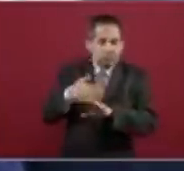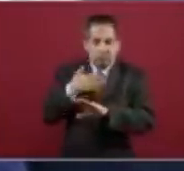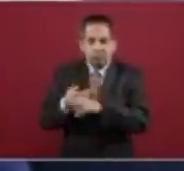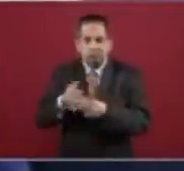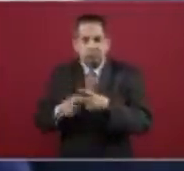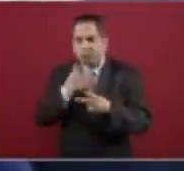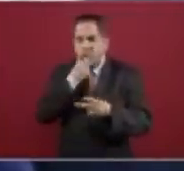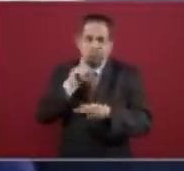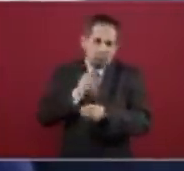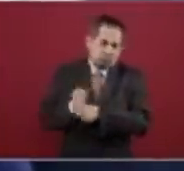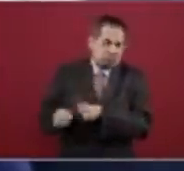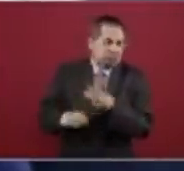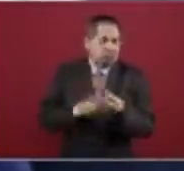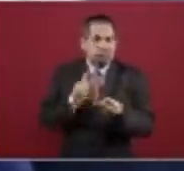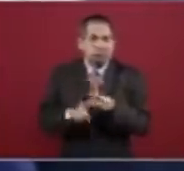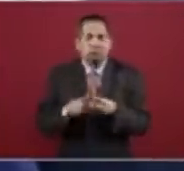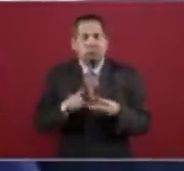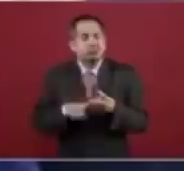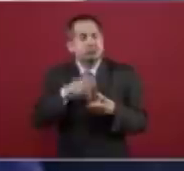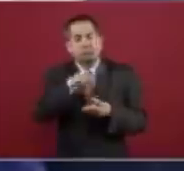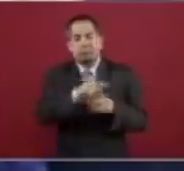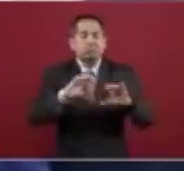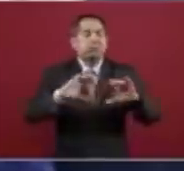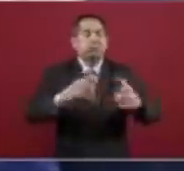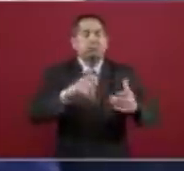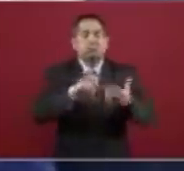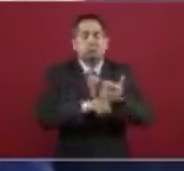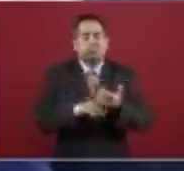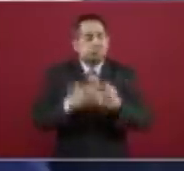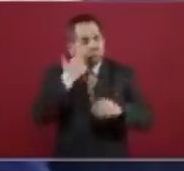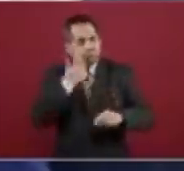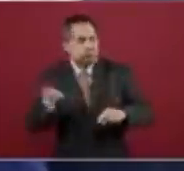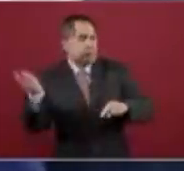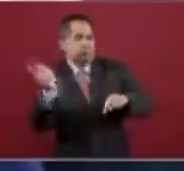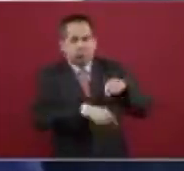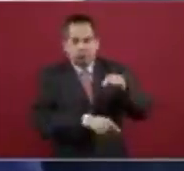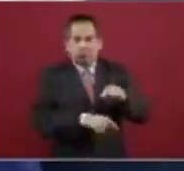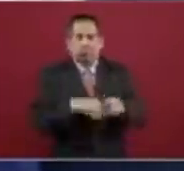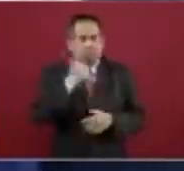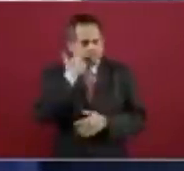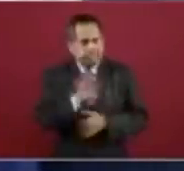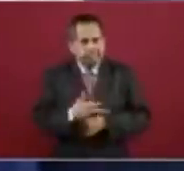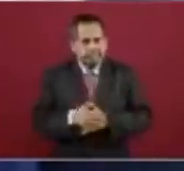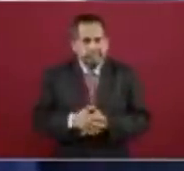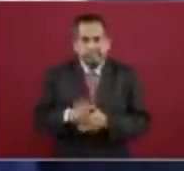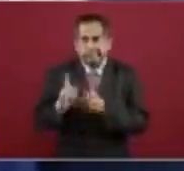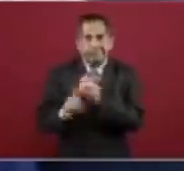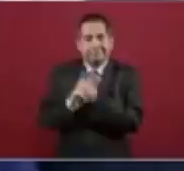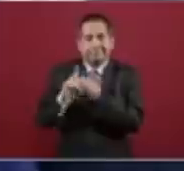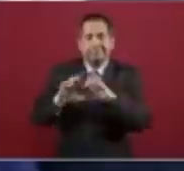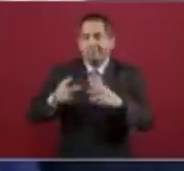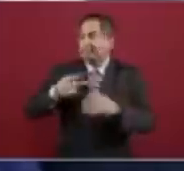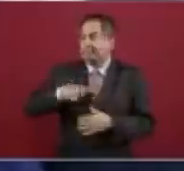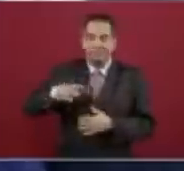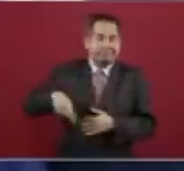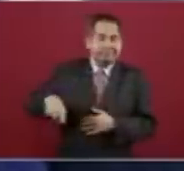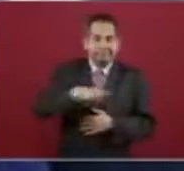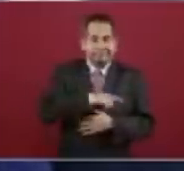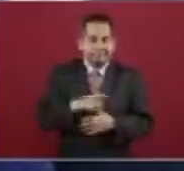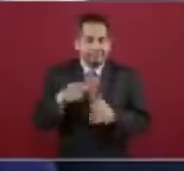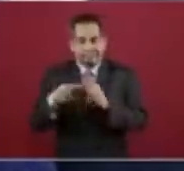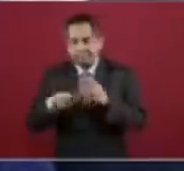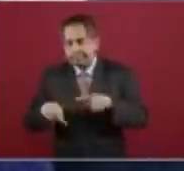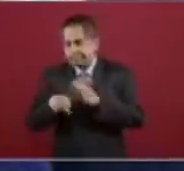y de género, buscar en el Congreso del Estado la destitución. El problema que tenemos los ciudadanos y los medios